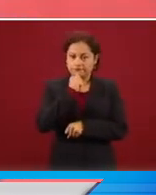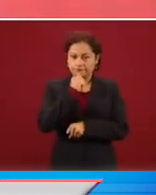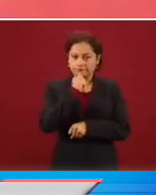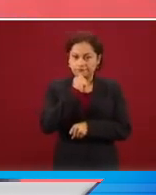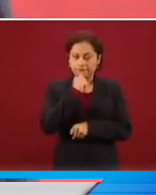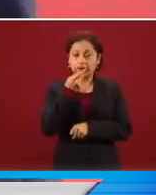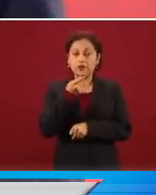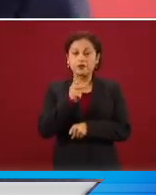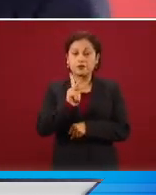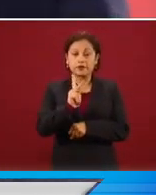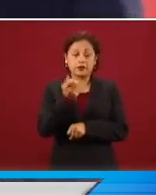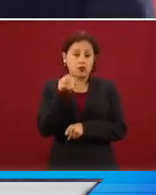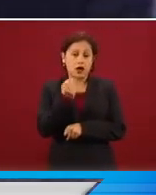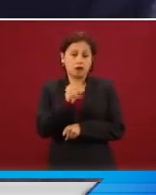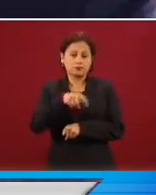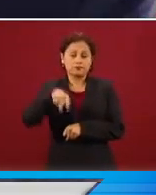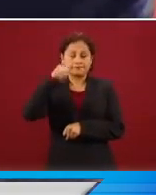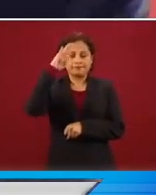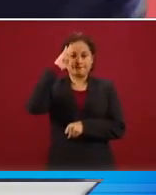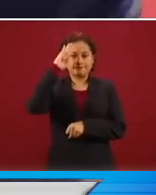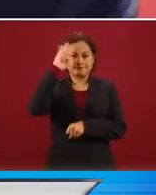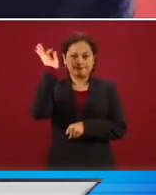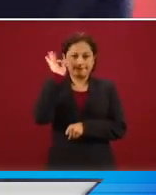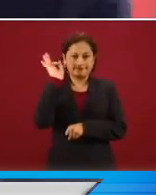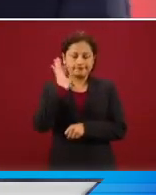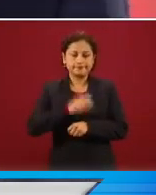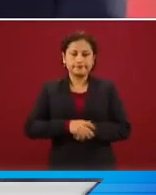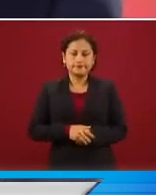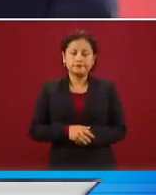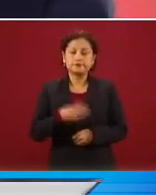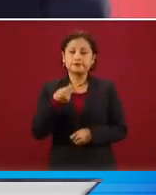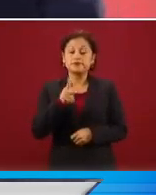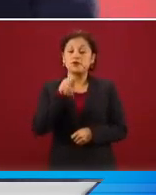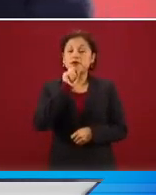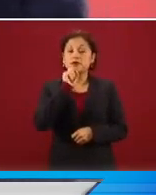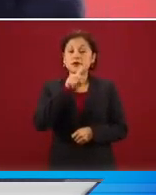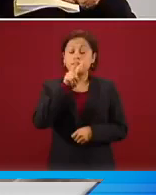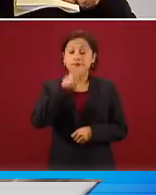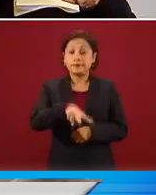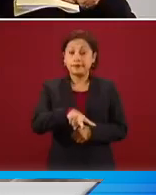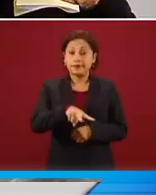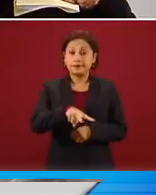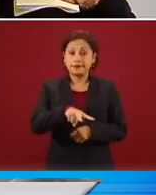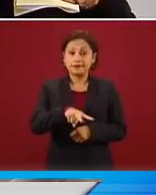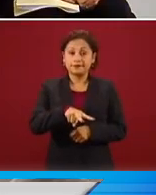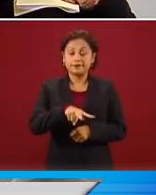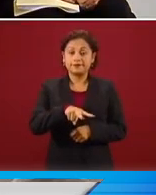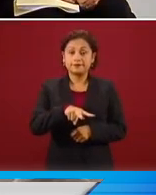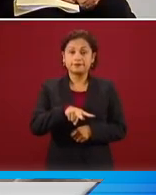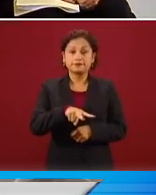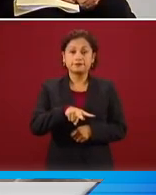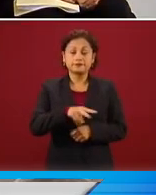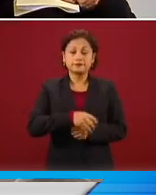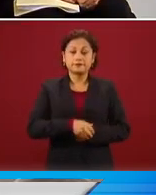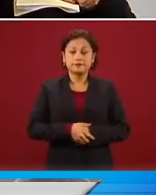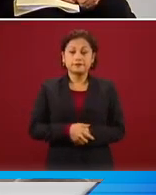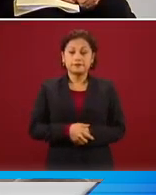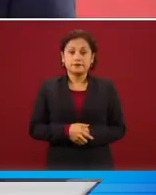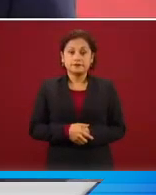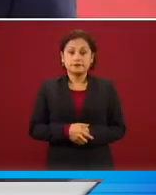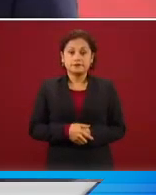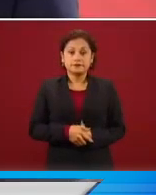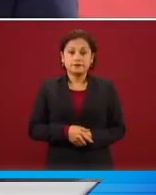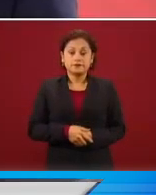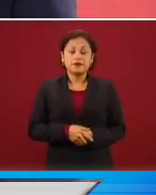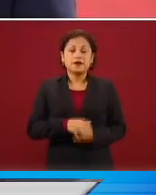pudo comprar un avión de ese precio. Menciona que ya se ofreció al gobierno de Estados Unidos y prevé que esta semana se tenga una respuesta. Reitera